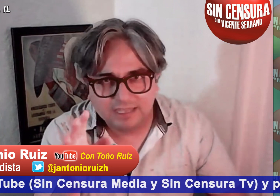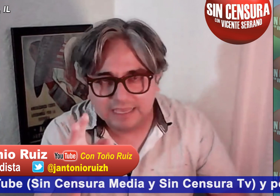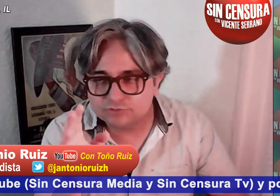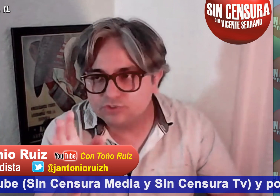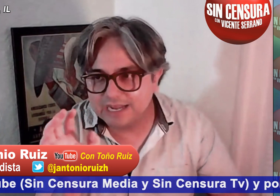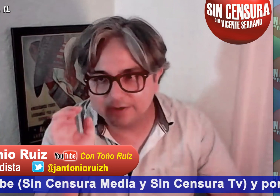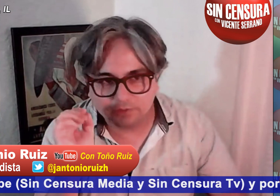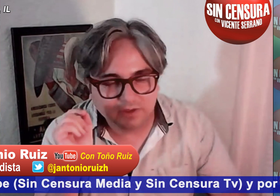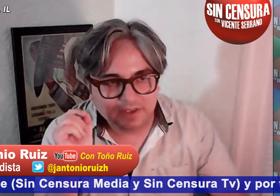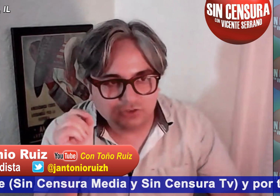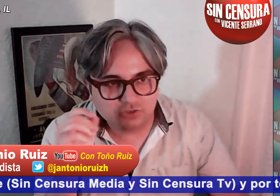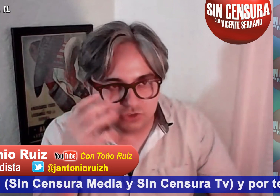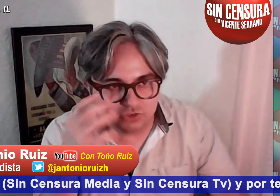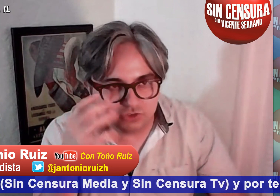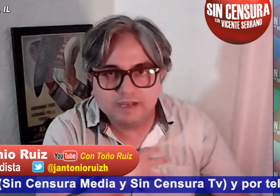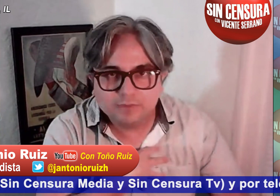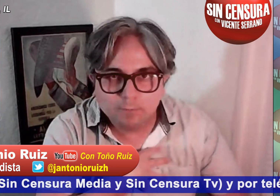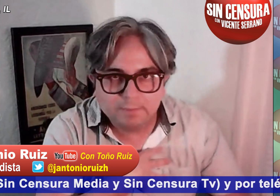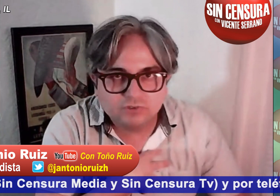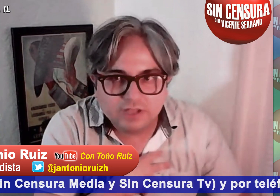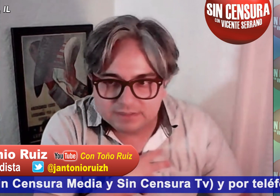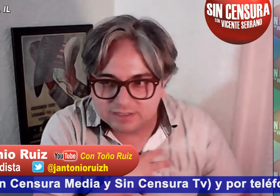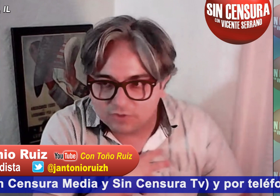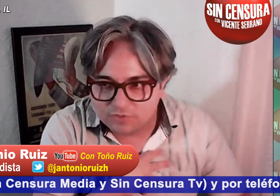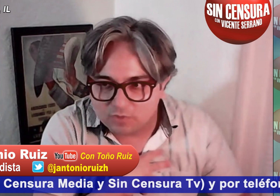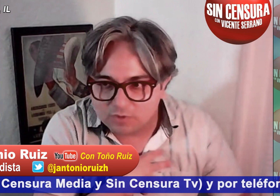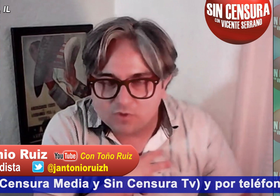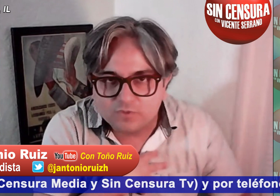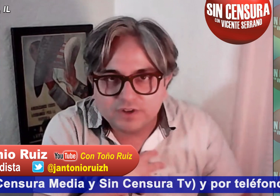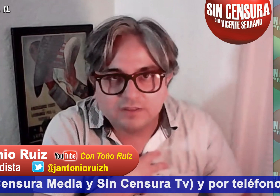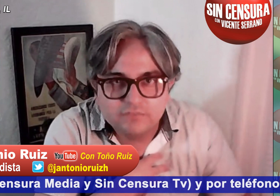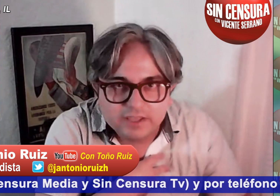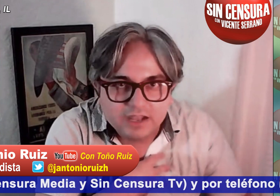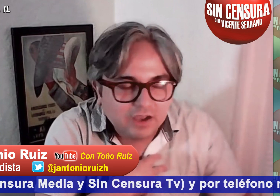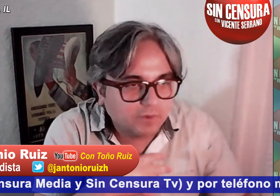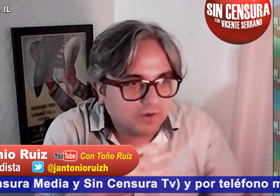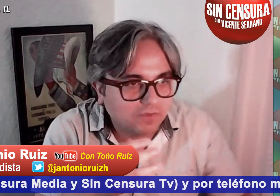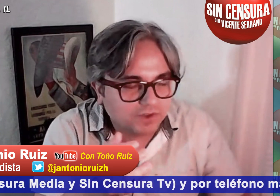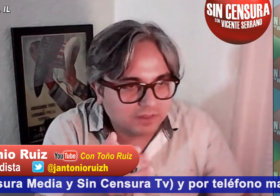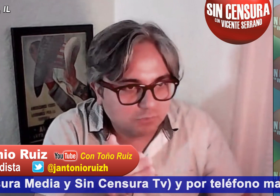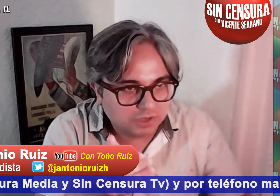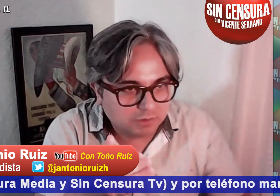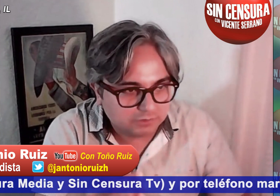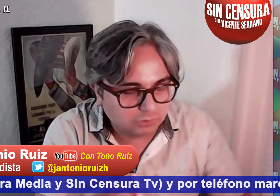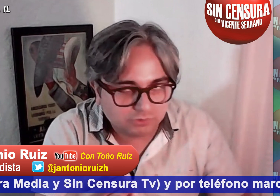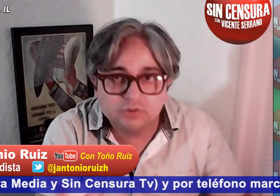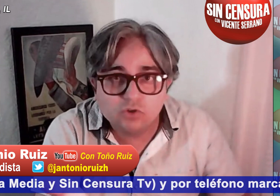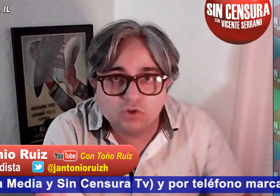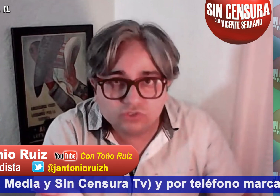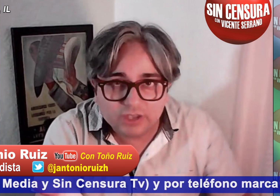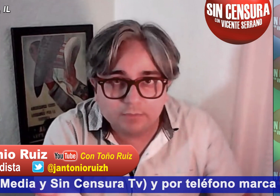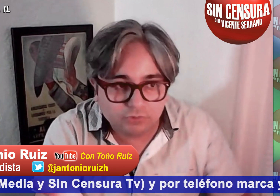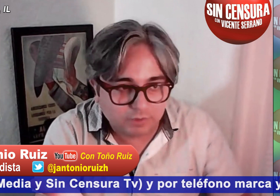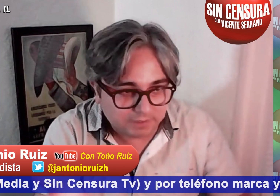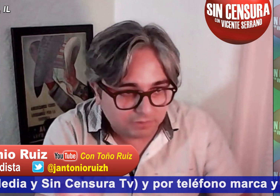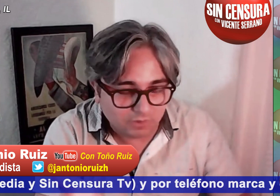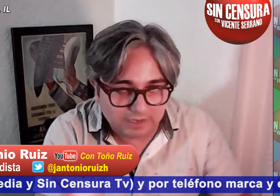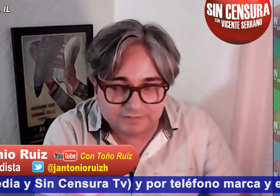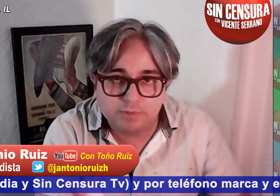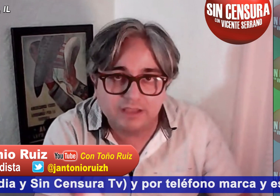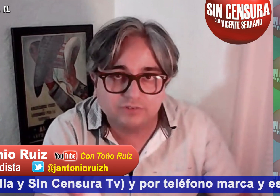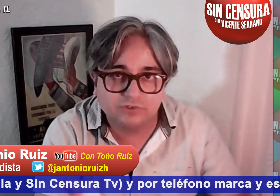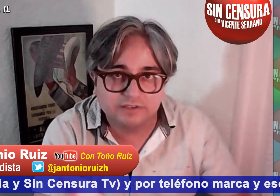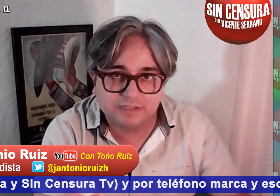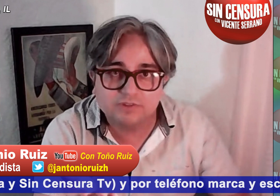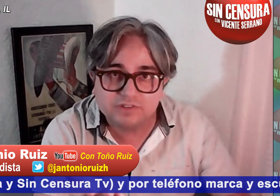es claro. Yo personalmente no tengo algo en contra de Frena o en contra del mismo Gilberto Lozano. Lo conocemos, ha venido a